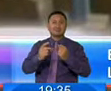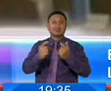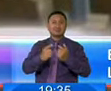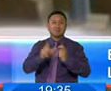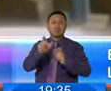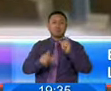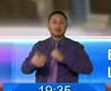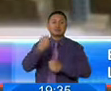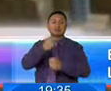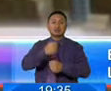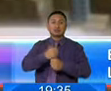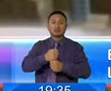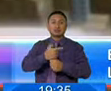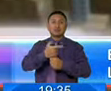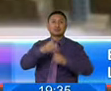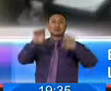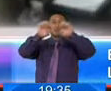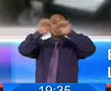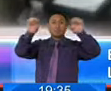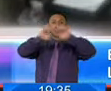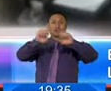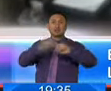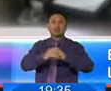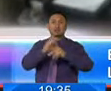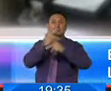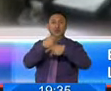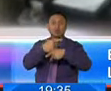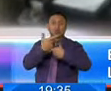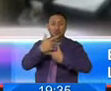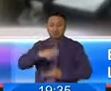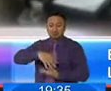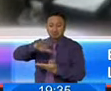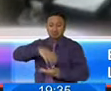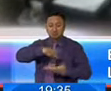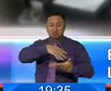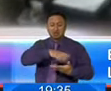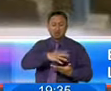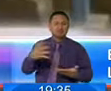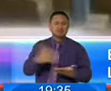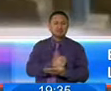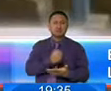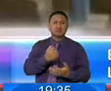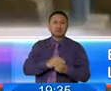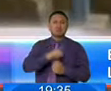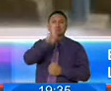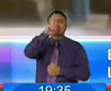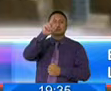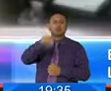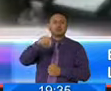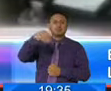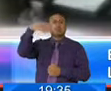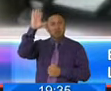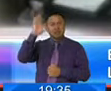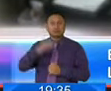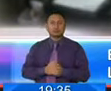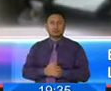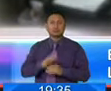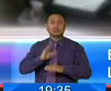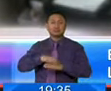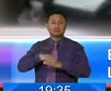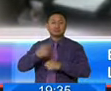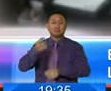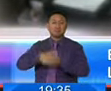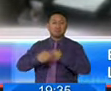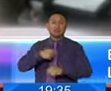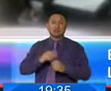a los trabajadores de una empresa distribuidora de productos masivos. El monto robado supera los $2,000, producto de las ventas del